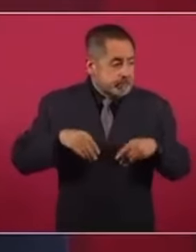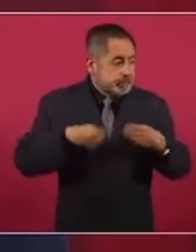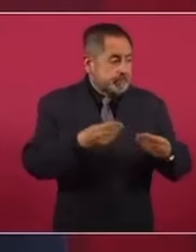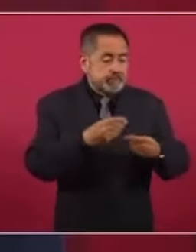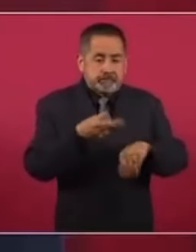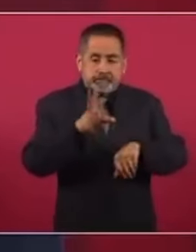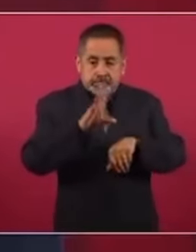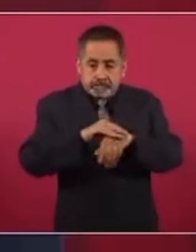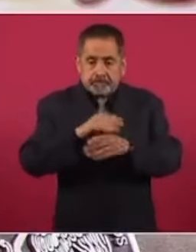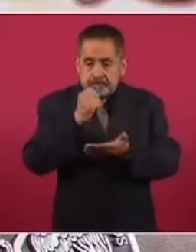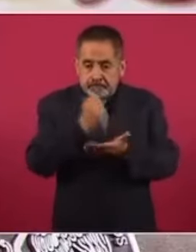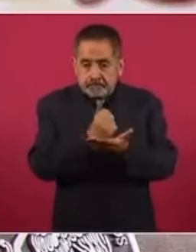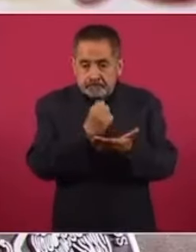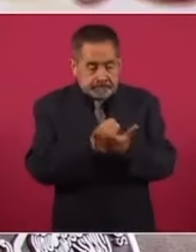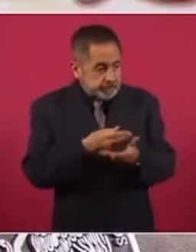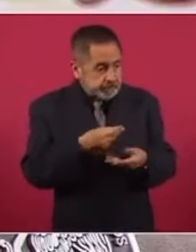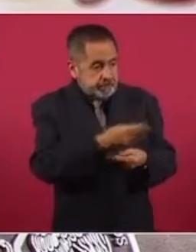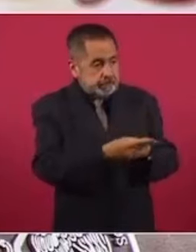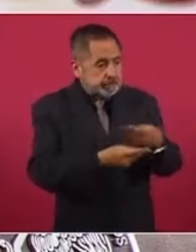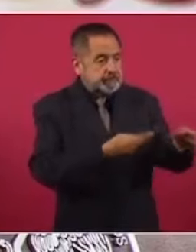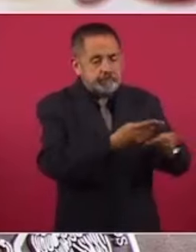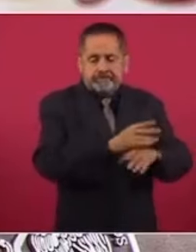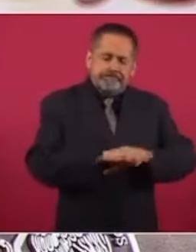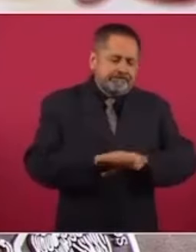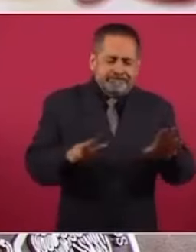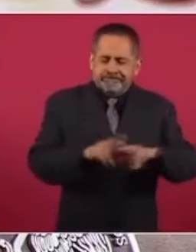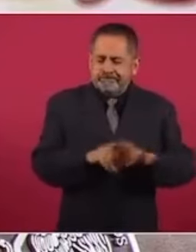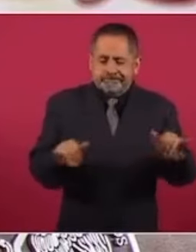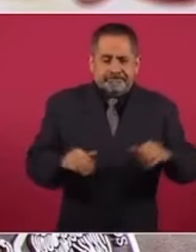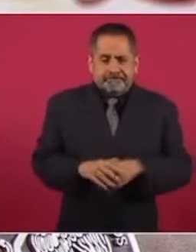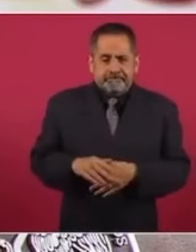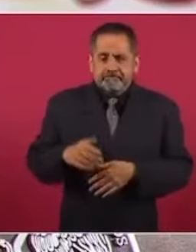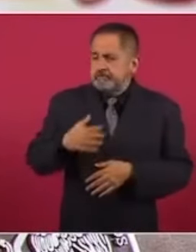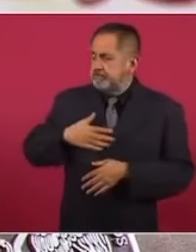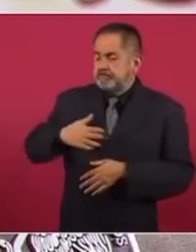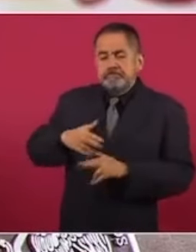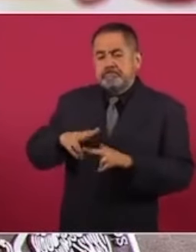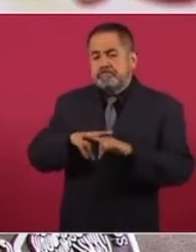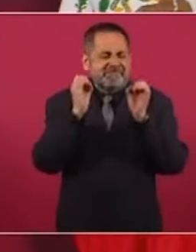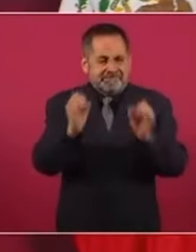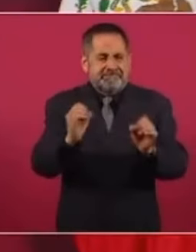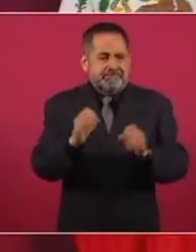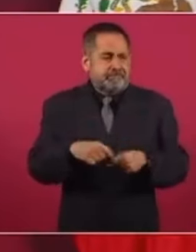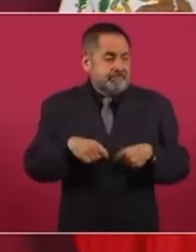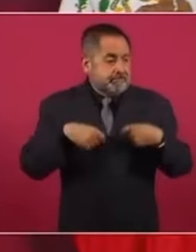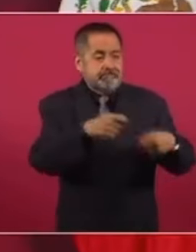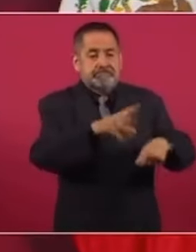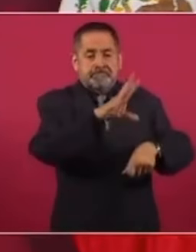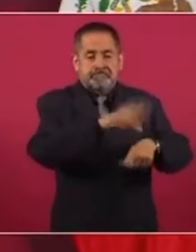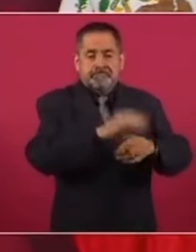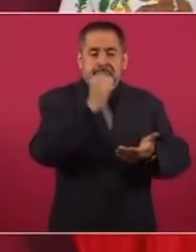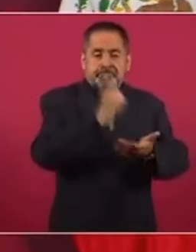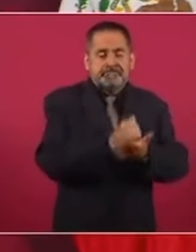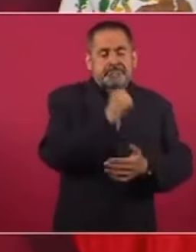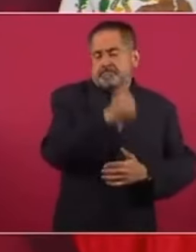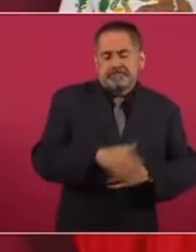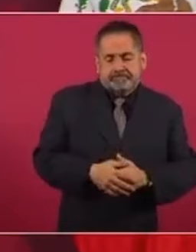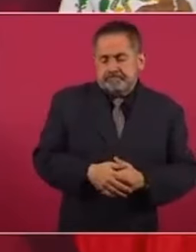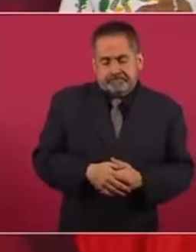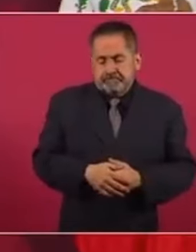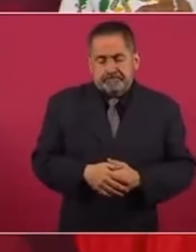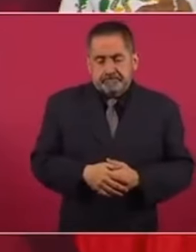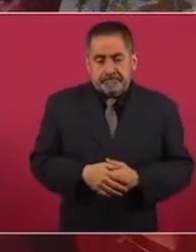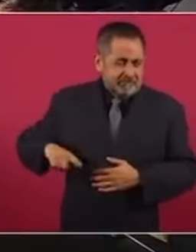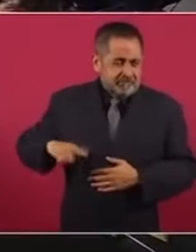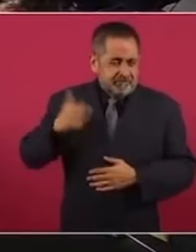entregando concesiones. Hemos entregado una sola concesión, y en los gobiernos